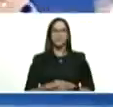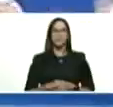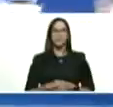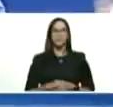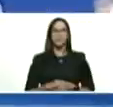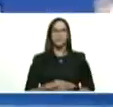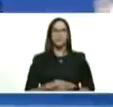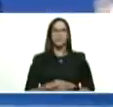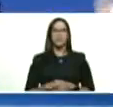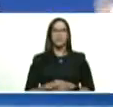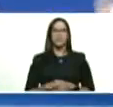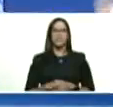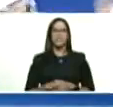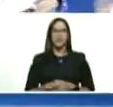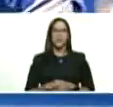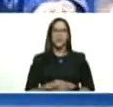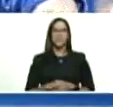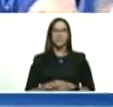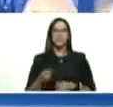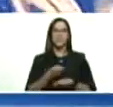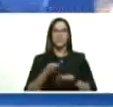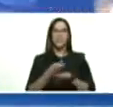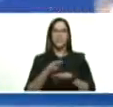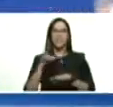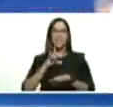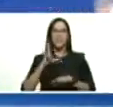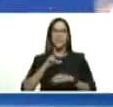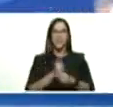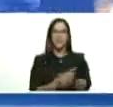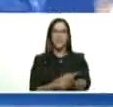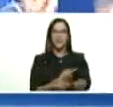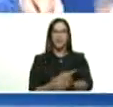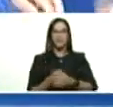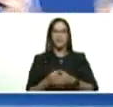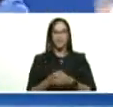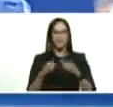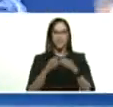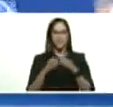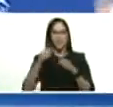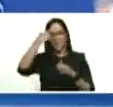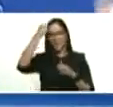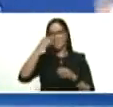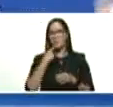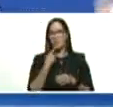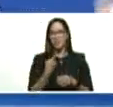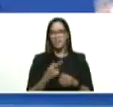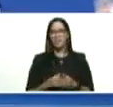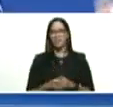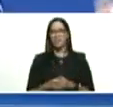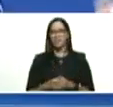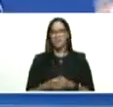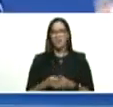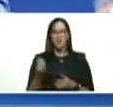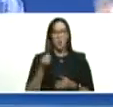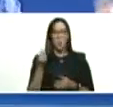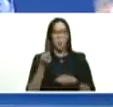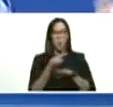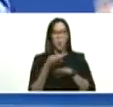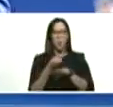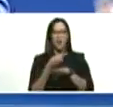Yo quisiera que nuestro gobernador, querido hermano, compañero Héctor Rodríguez, me diga, como